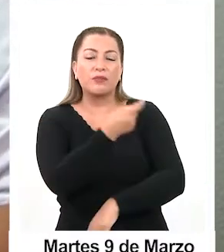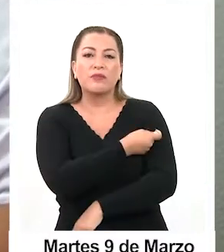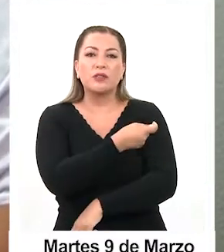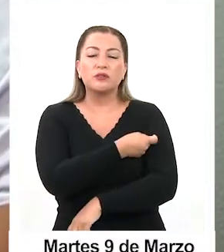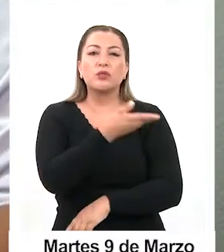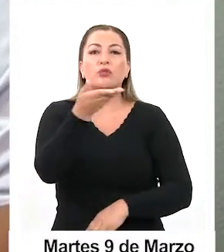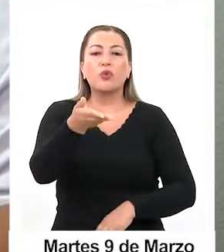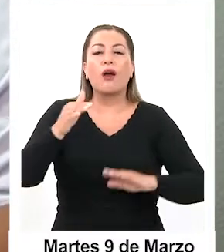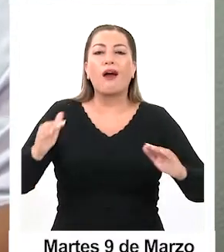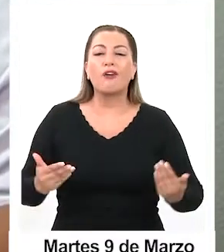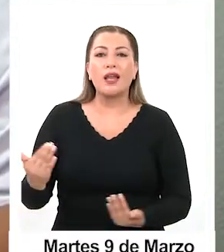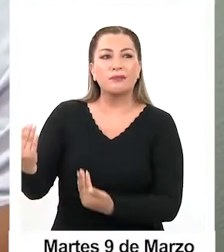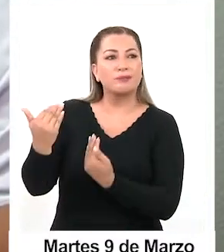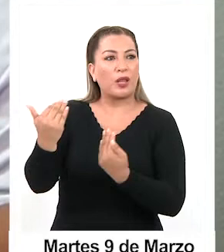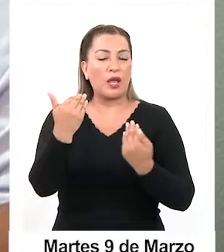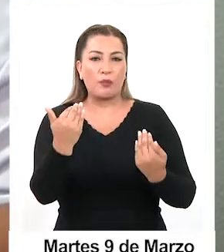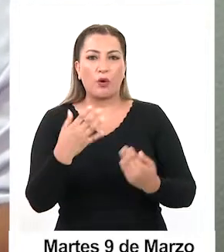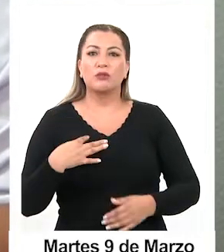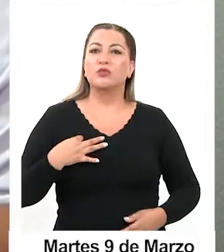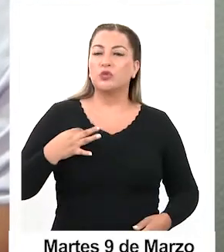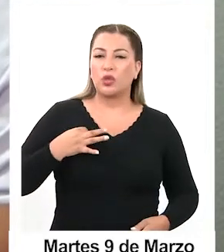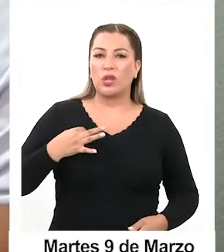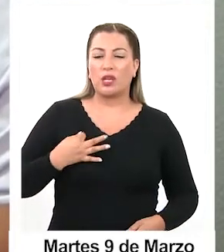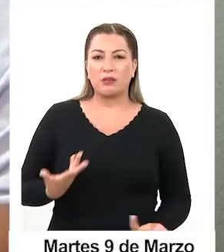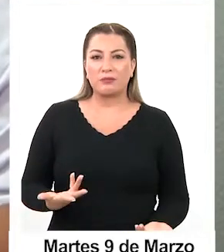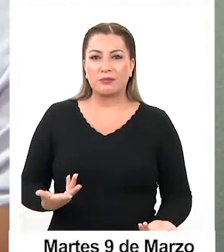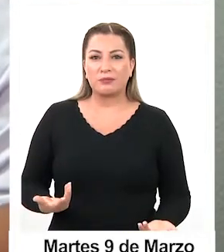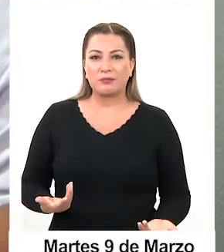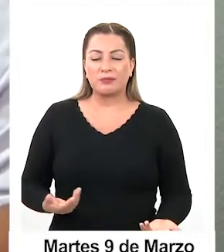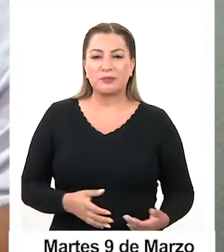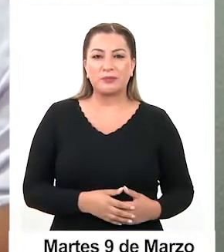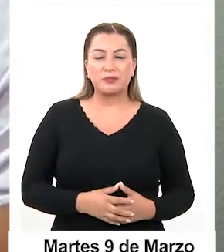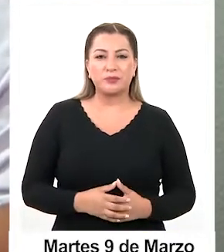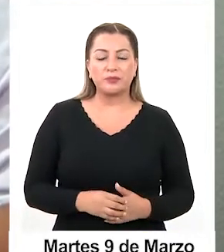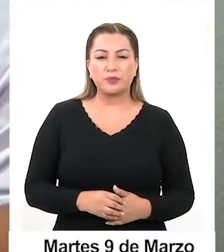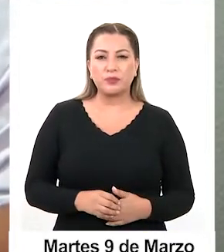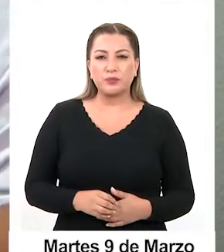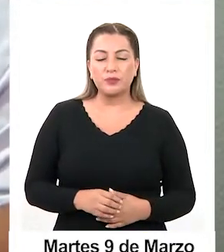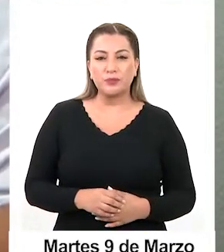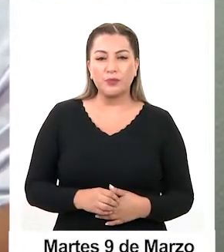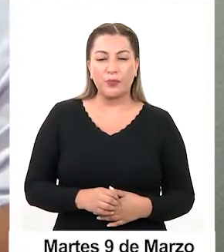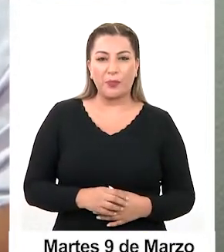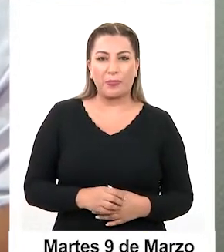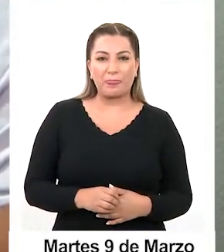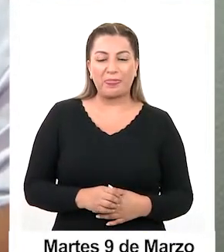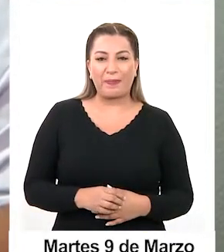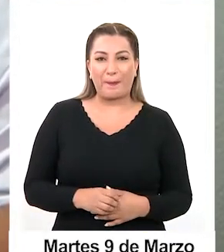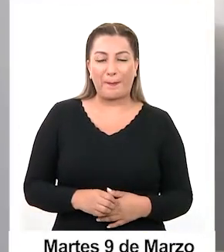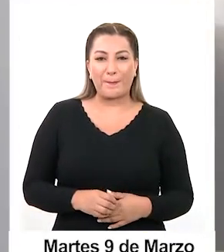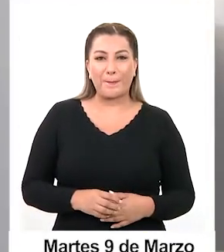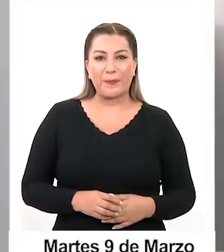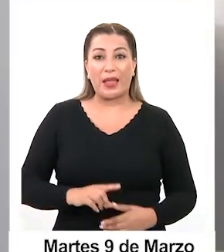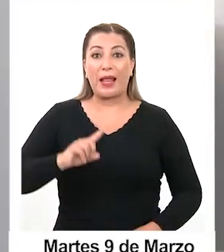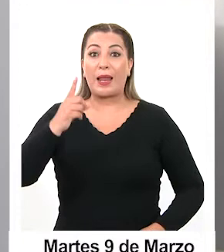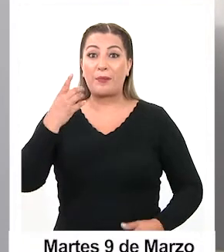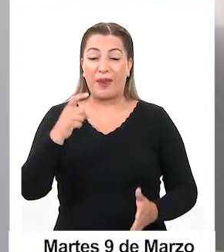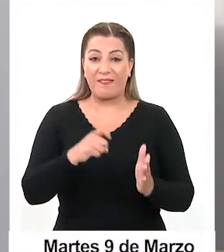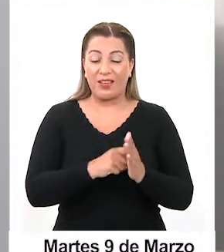visto la colaboración de la ciudadanía para contener los contagios? O sea, efectivamente la primera etapa